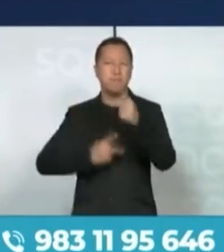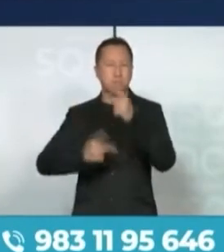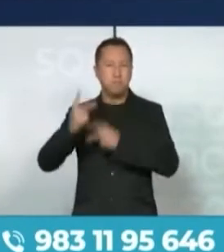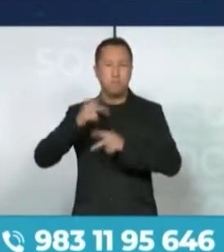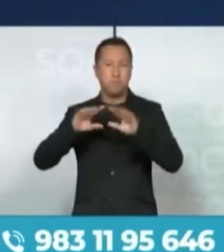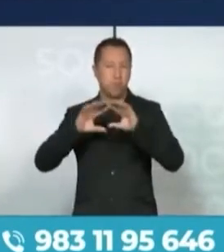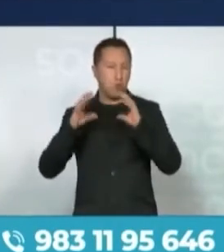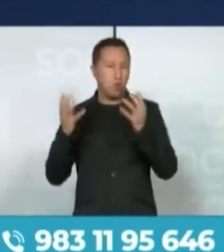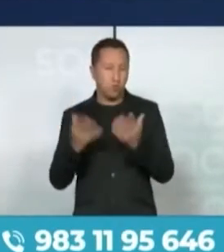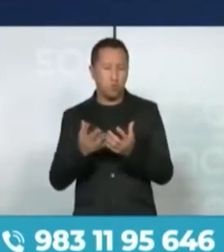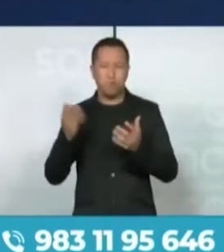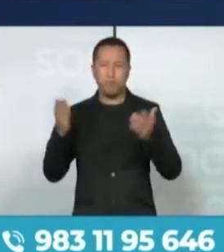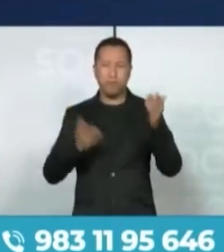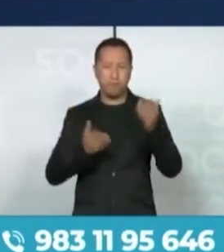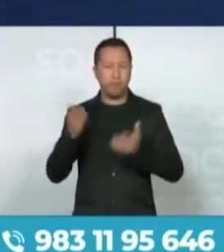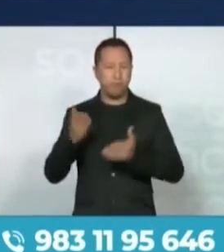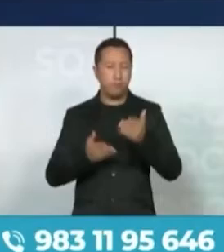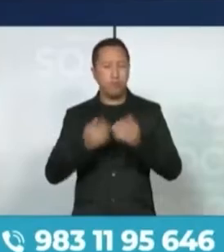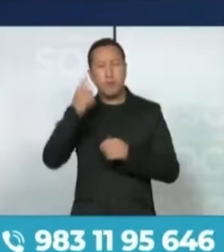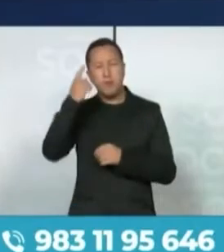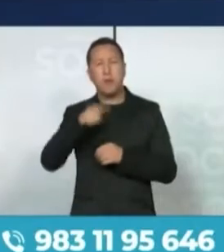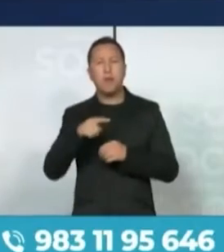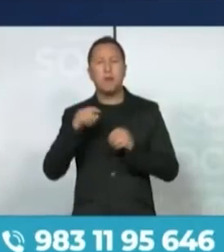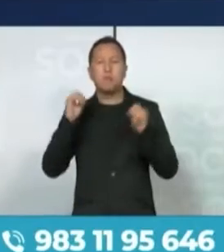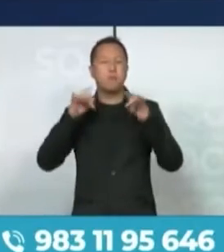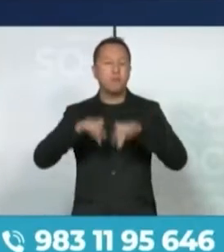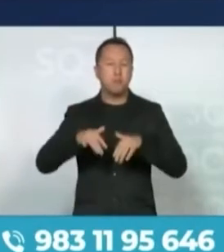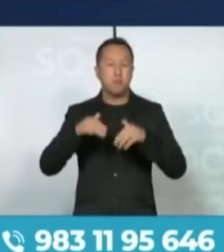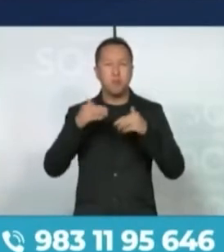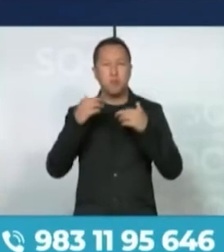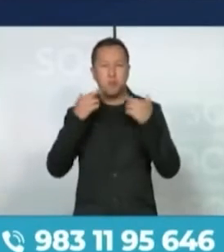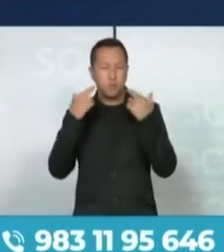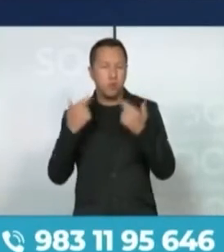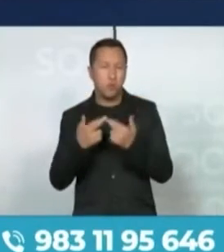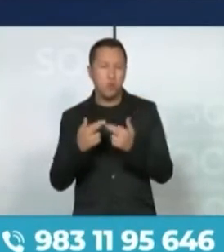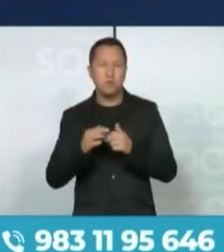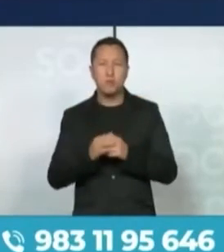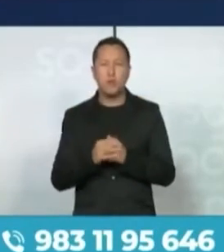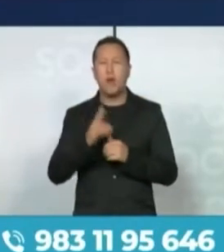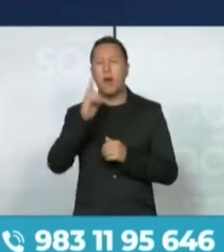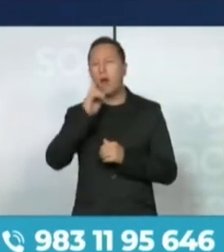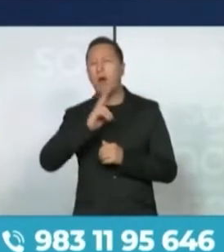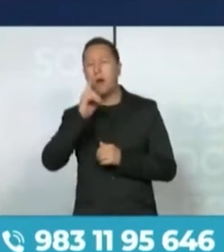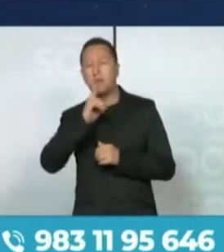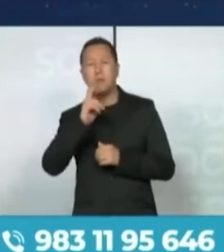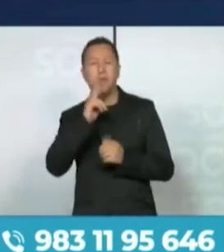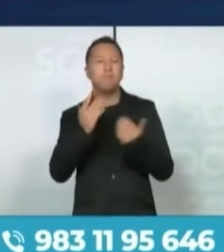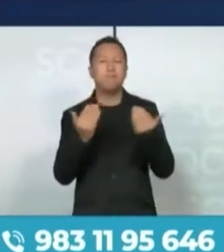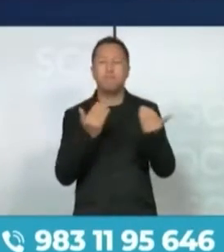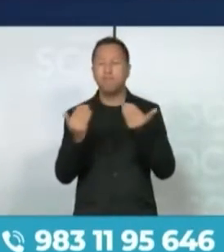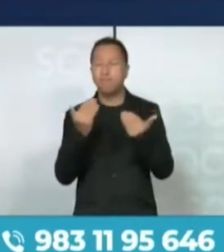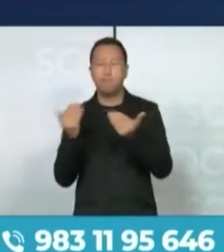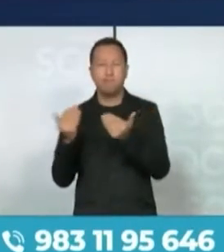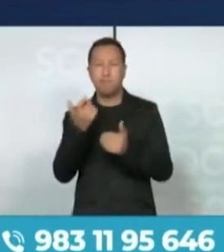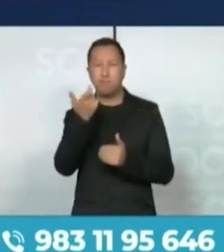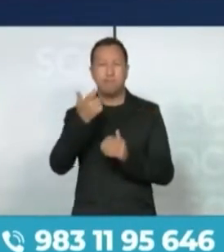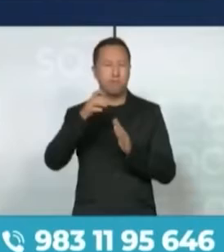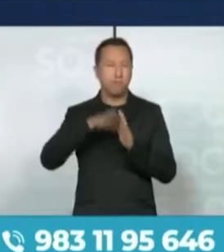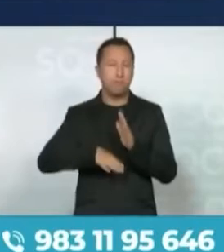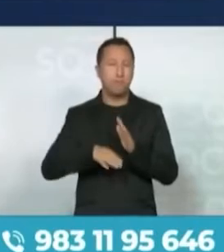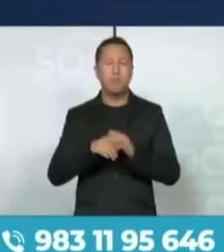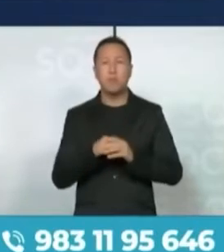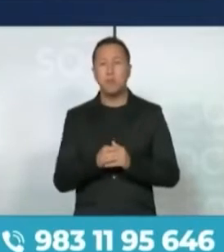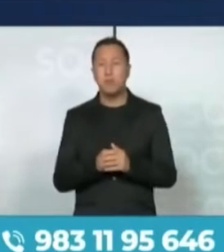precisamente esas reuniones en la búsqueda de obtener mejores precios, mejores condiciones y poder llevar pues